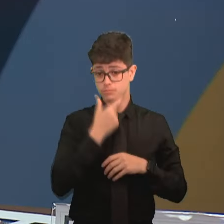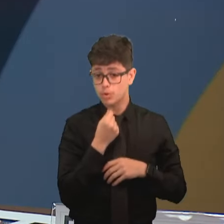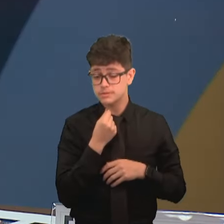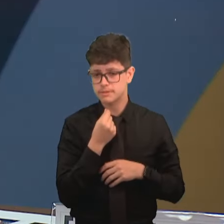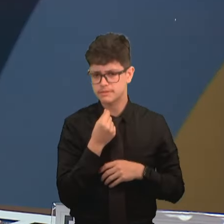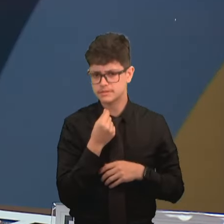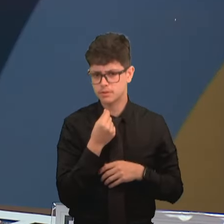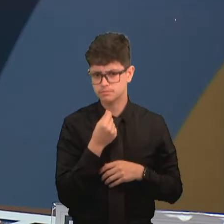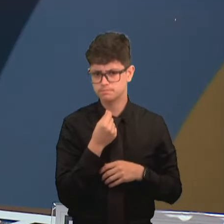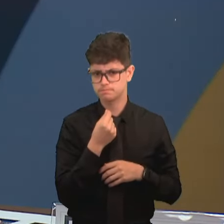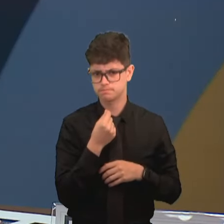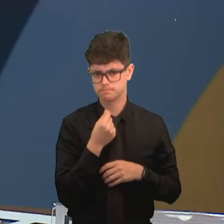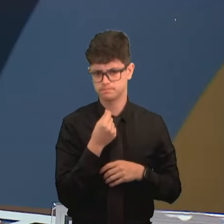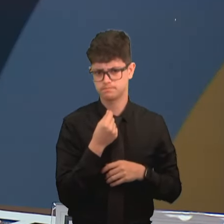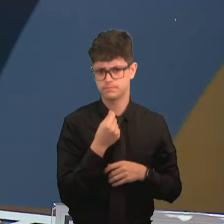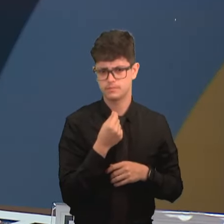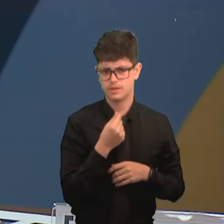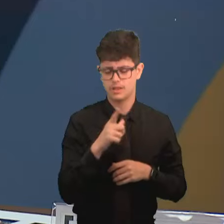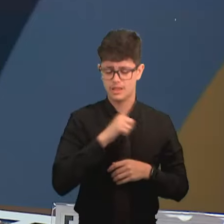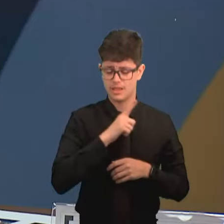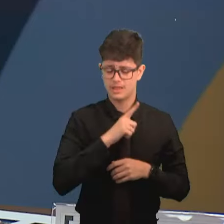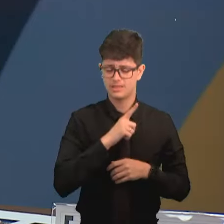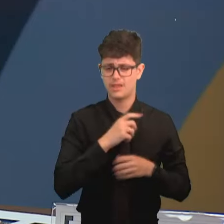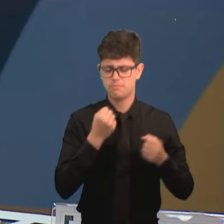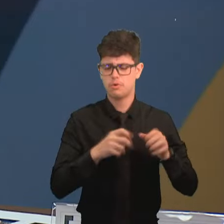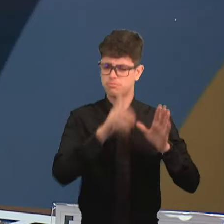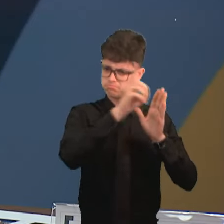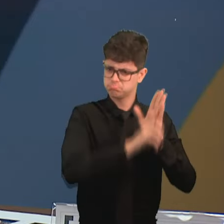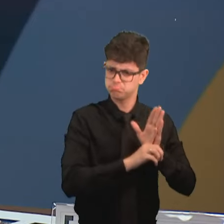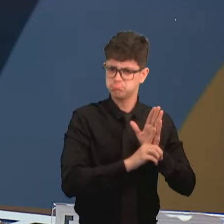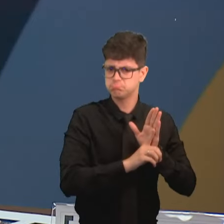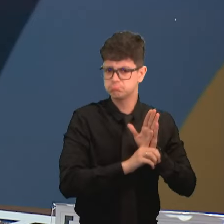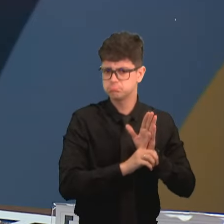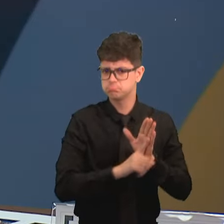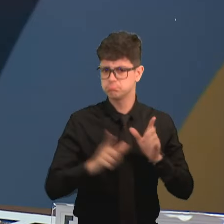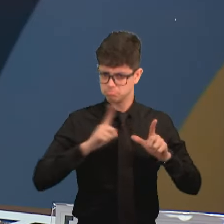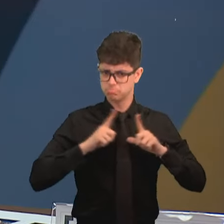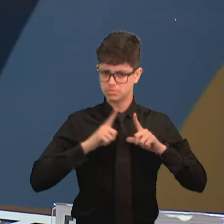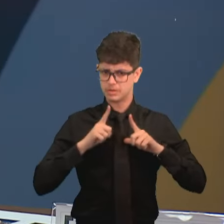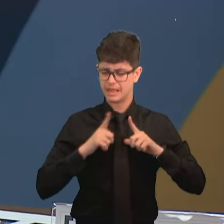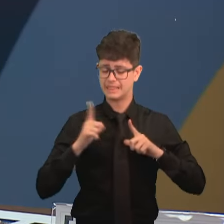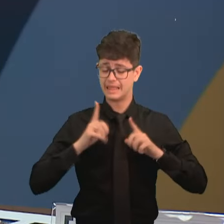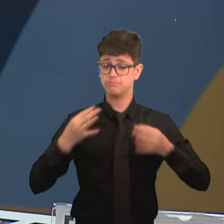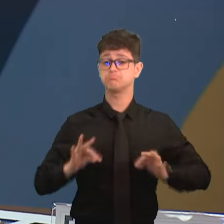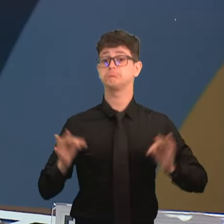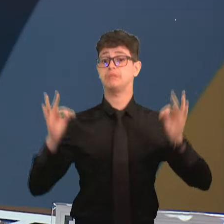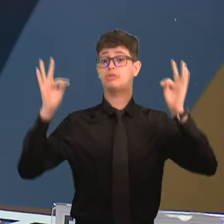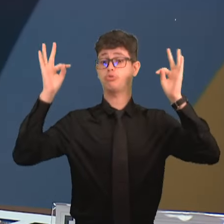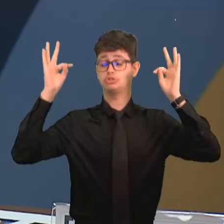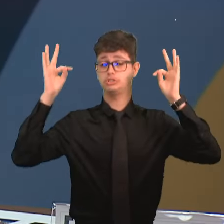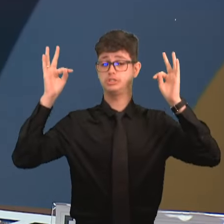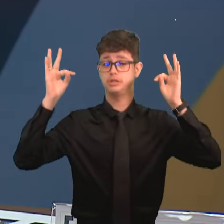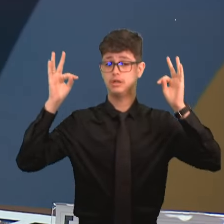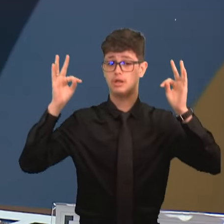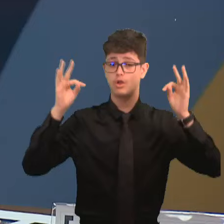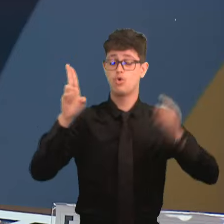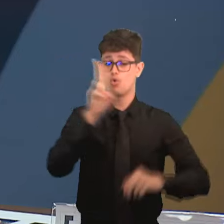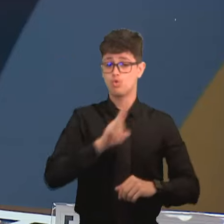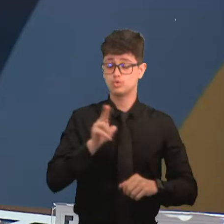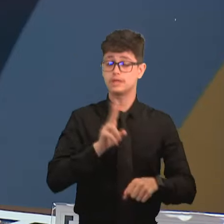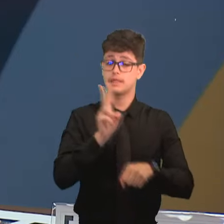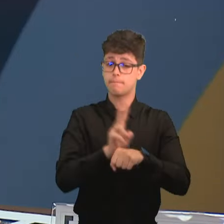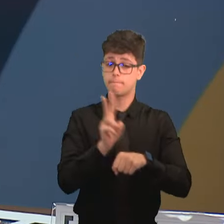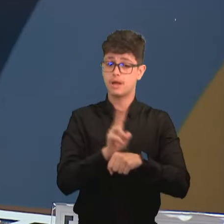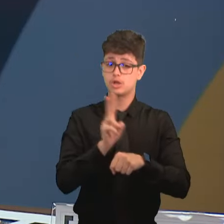trabajan el reconocimiento facial. Ese es un caso ampliamente discutido y documentado. Eso es muy importante cuando esas tecnologías son usadas para